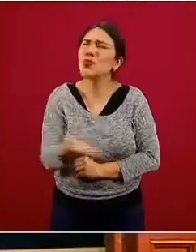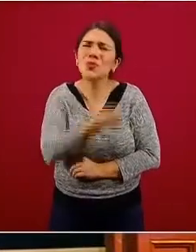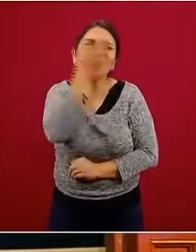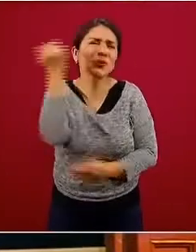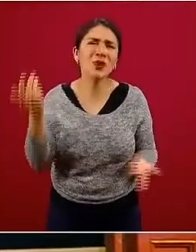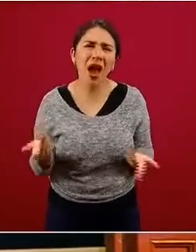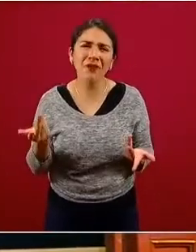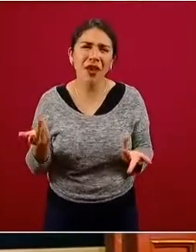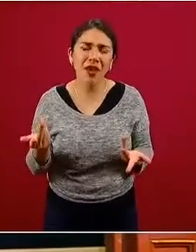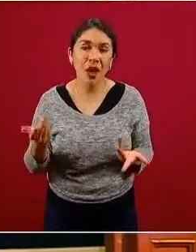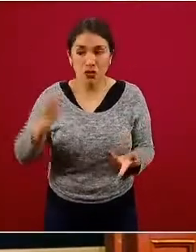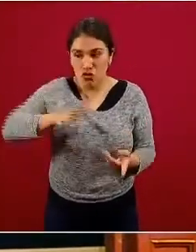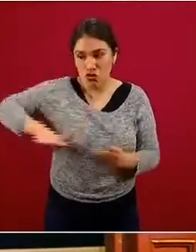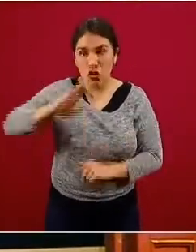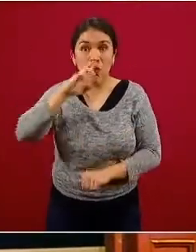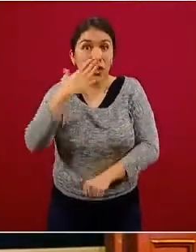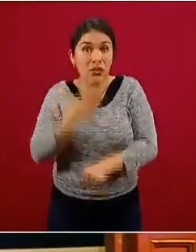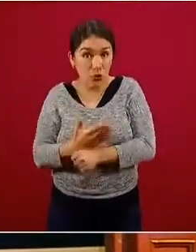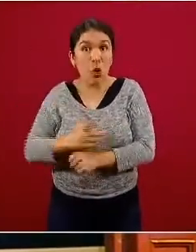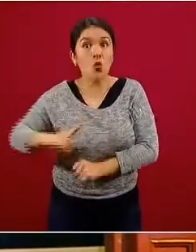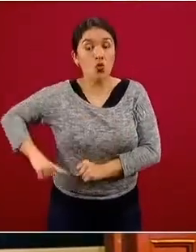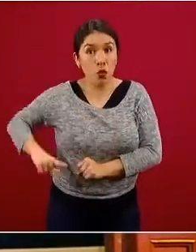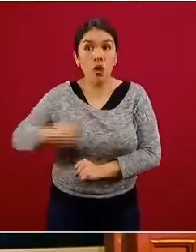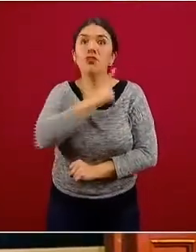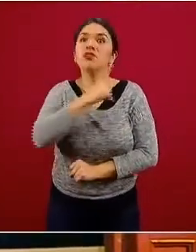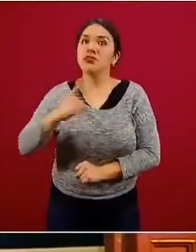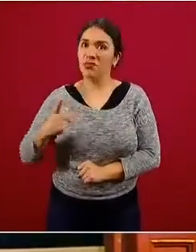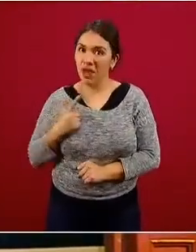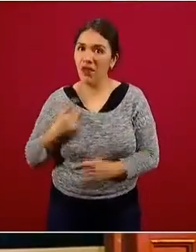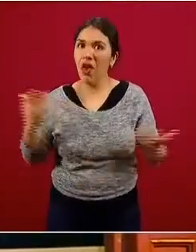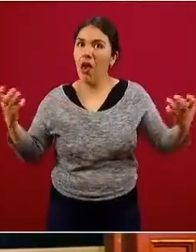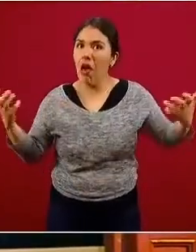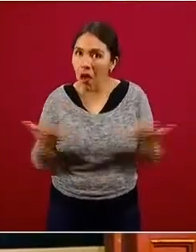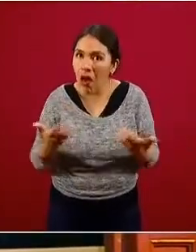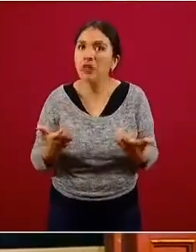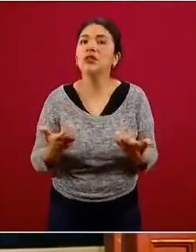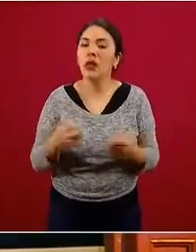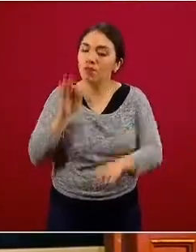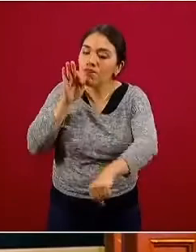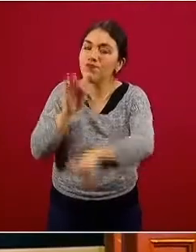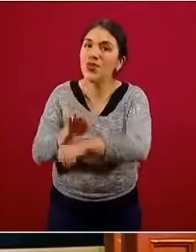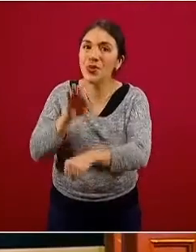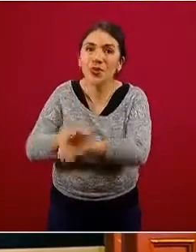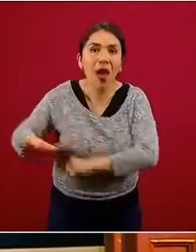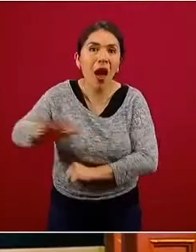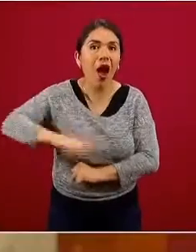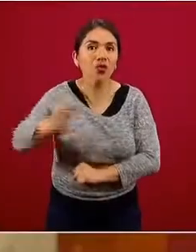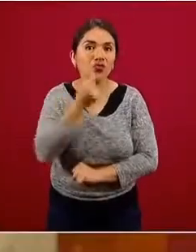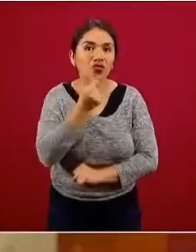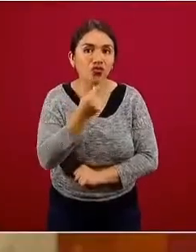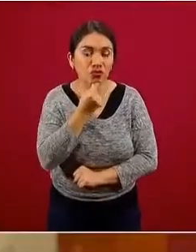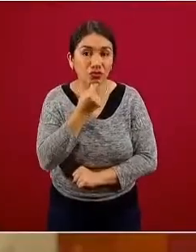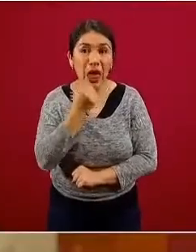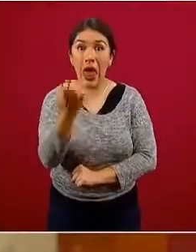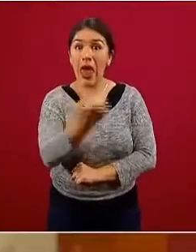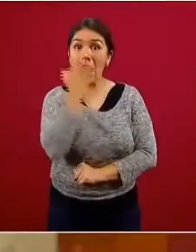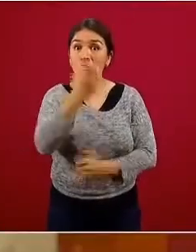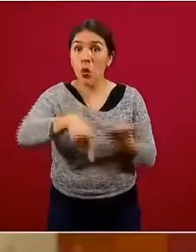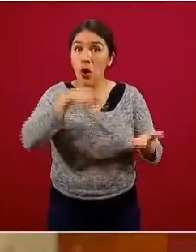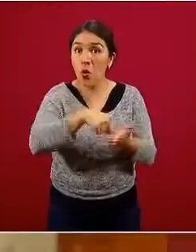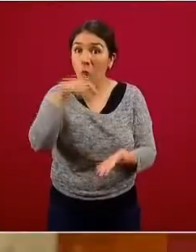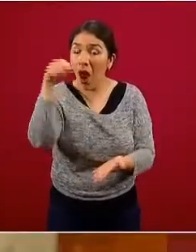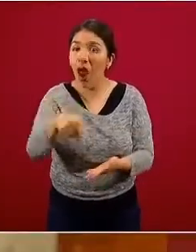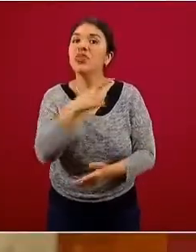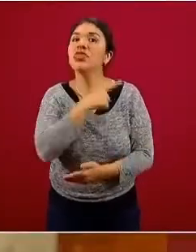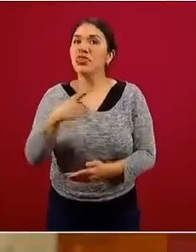no. Como sociedad, como Estado, tenemos la obligación de protegerlos. Y la escuela tiene que ser un